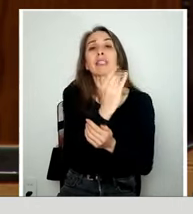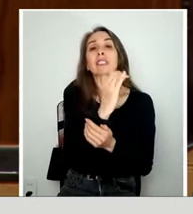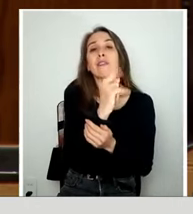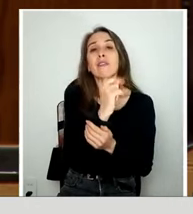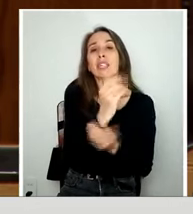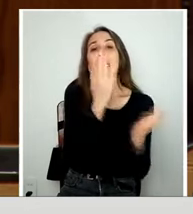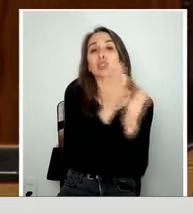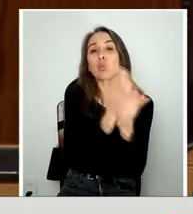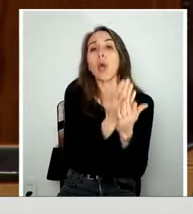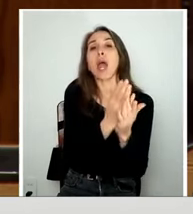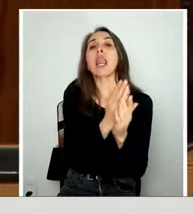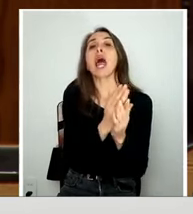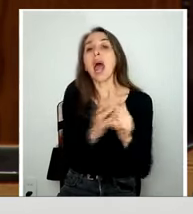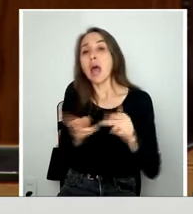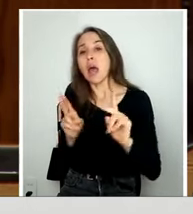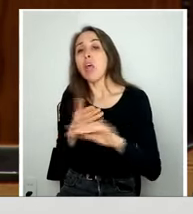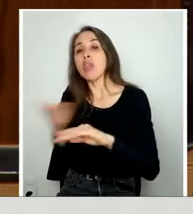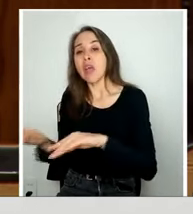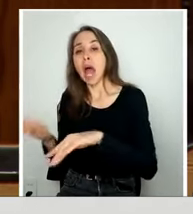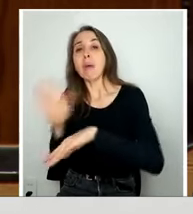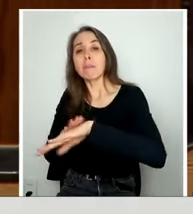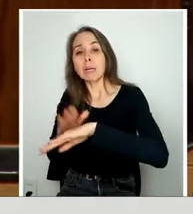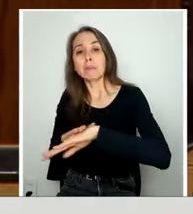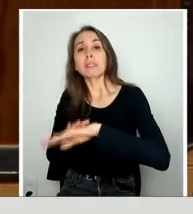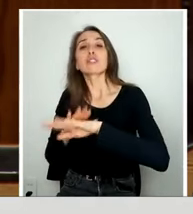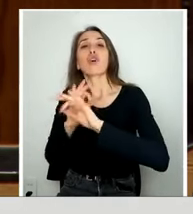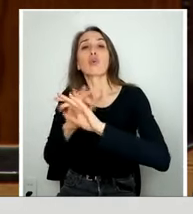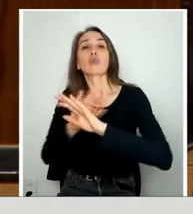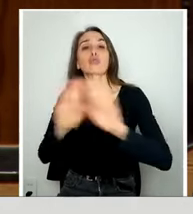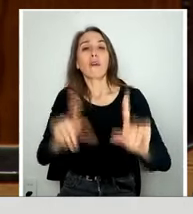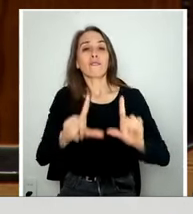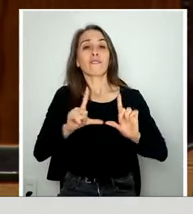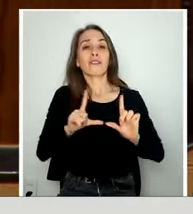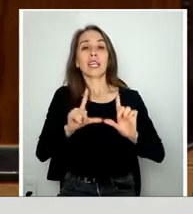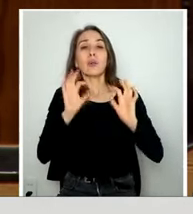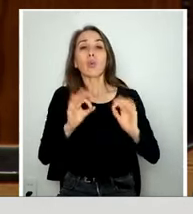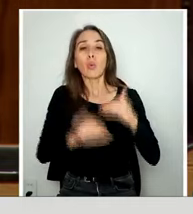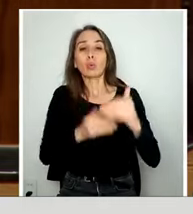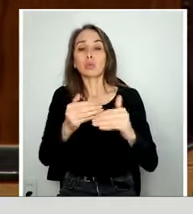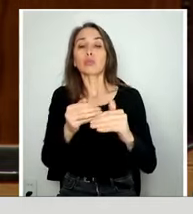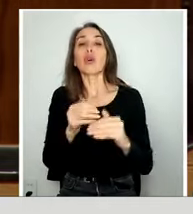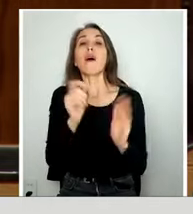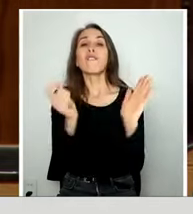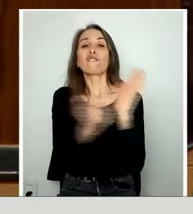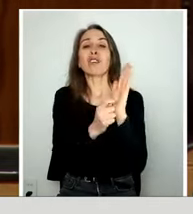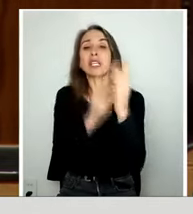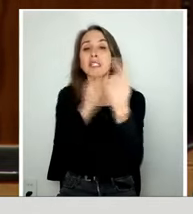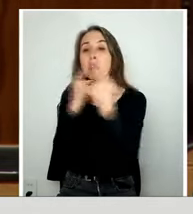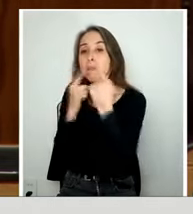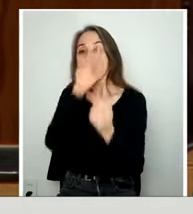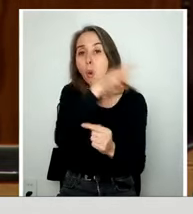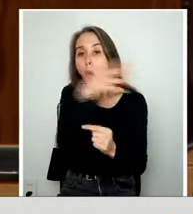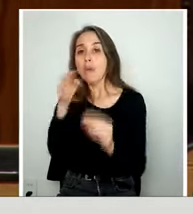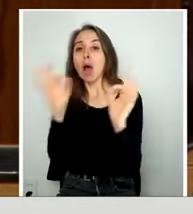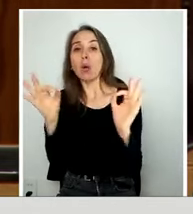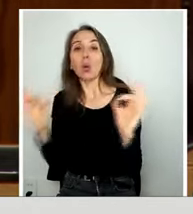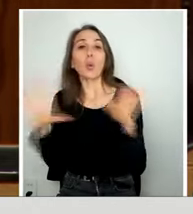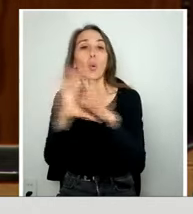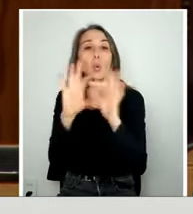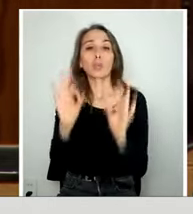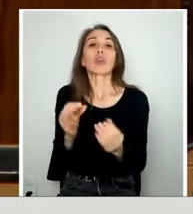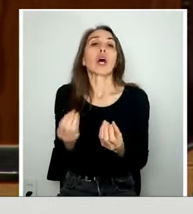plazos que corresponda el poder generar los calendarios adecuados porque no sacamos Nada que un joven o una niña